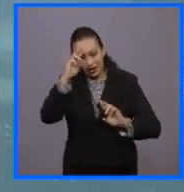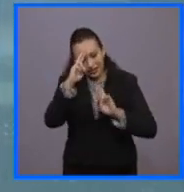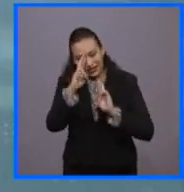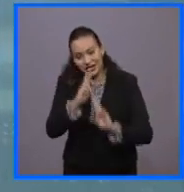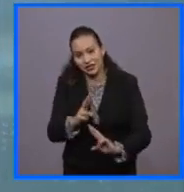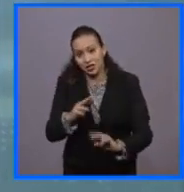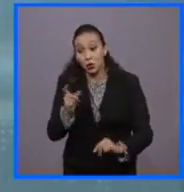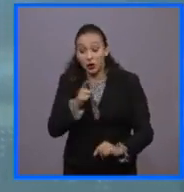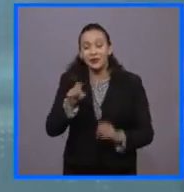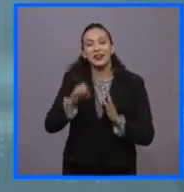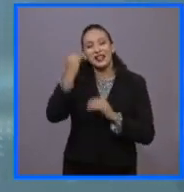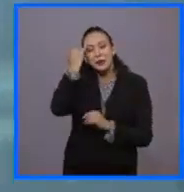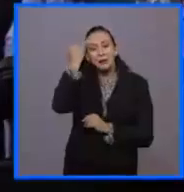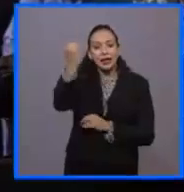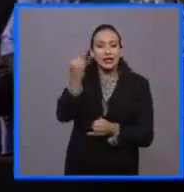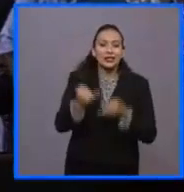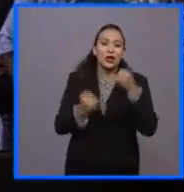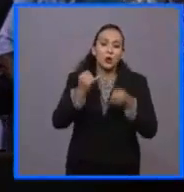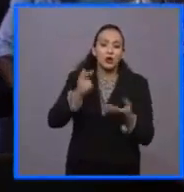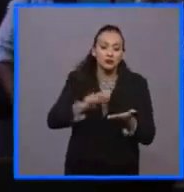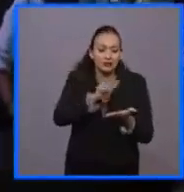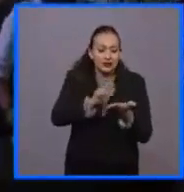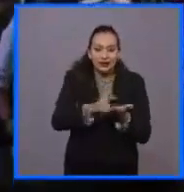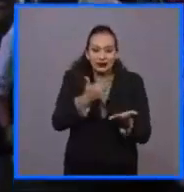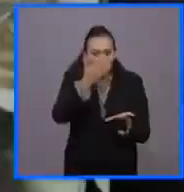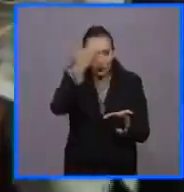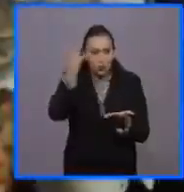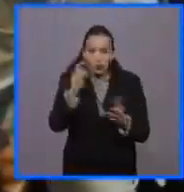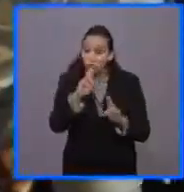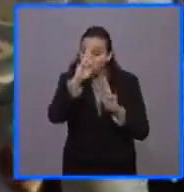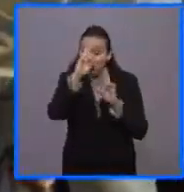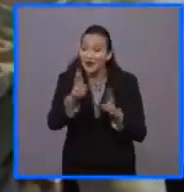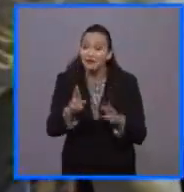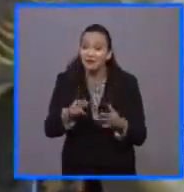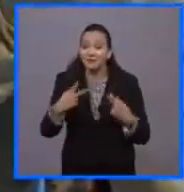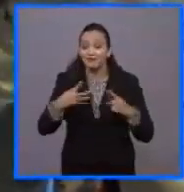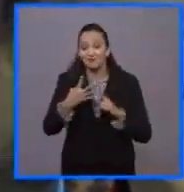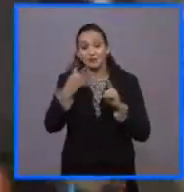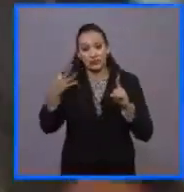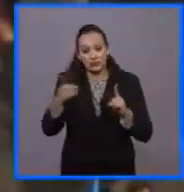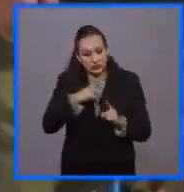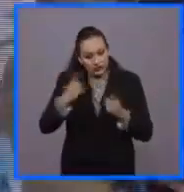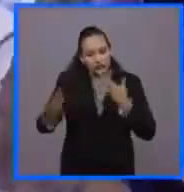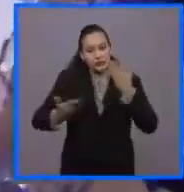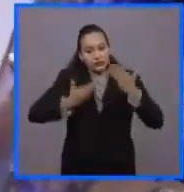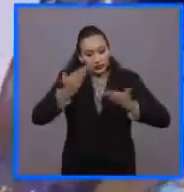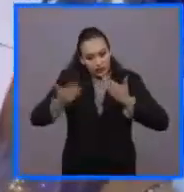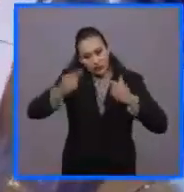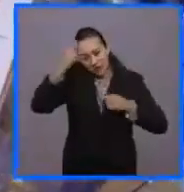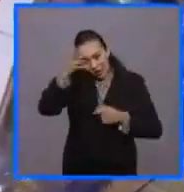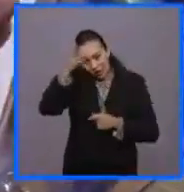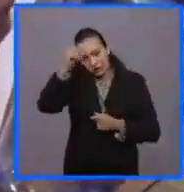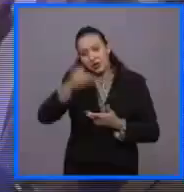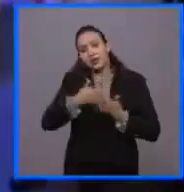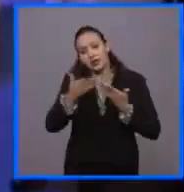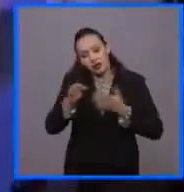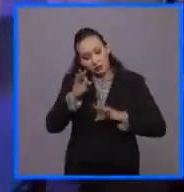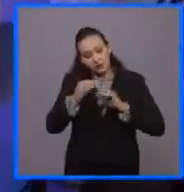sus características sexuales, documento publicado y aprobado por la Suprema Corte de Justicia de la Nación.